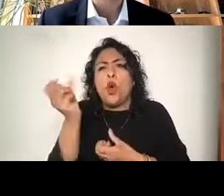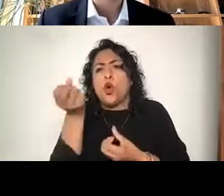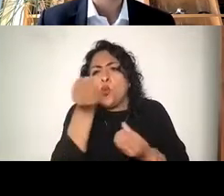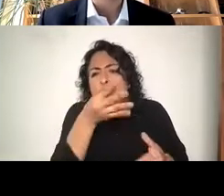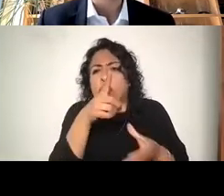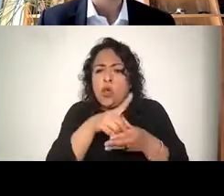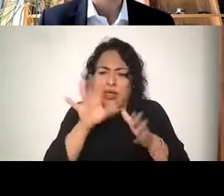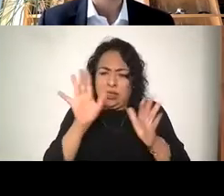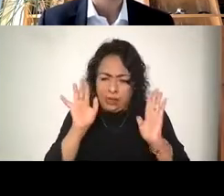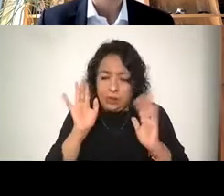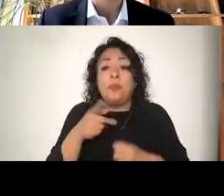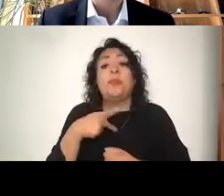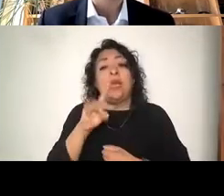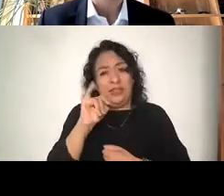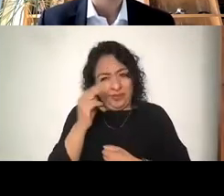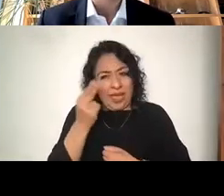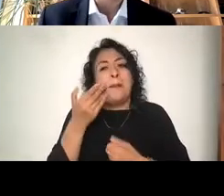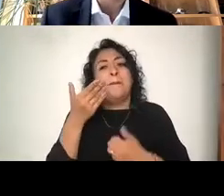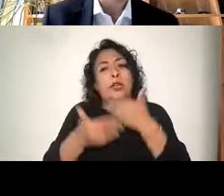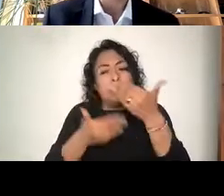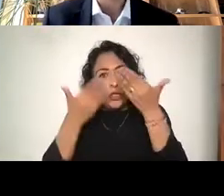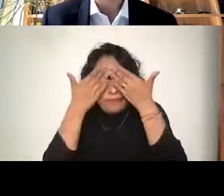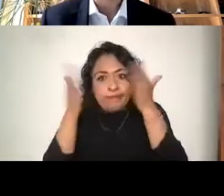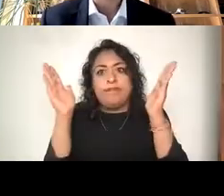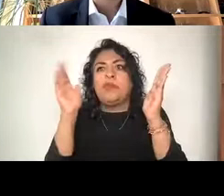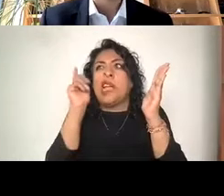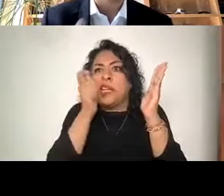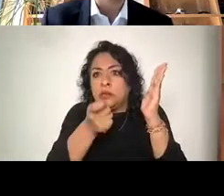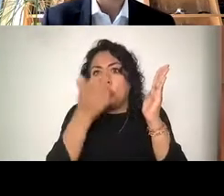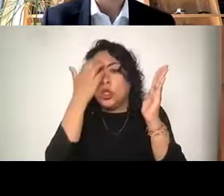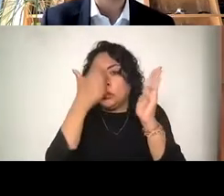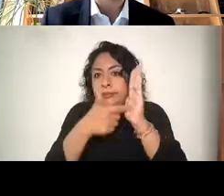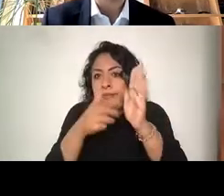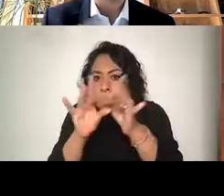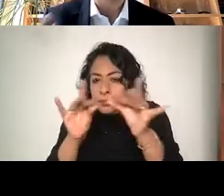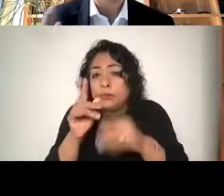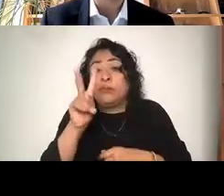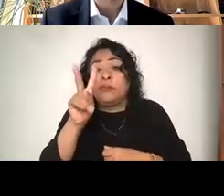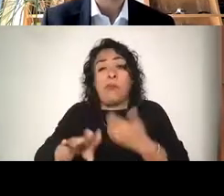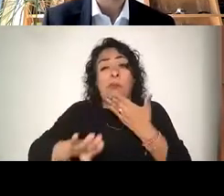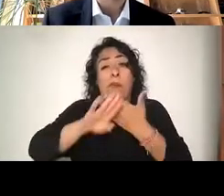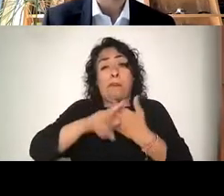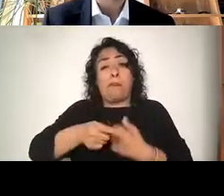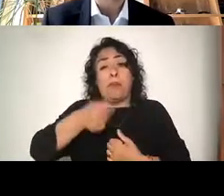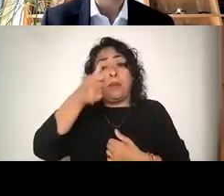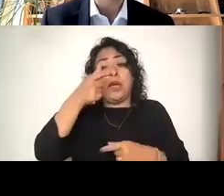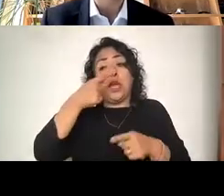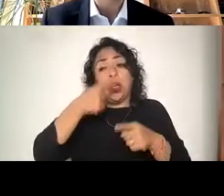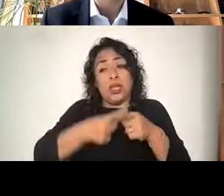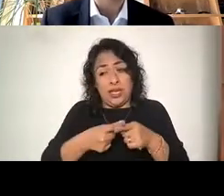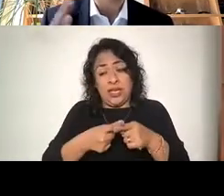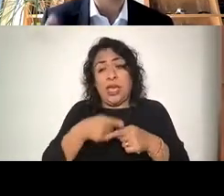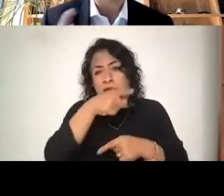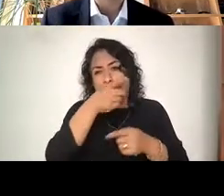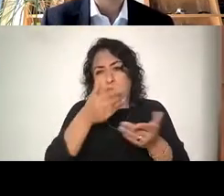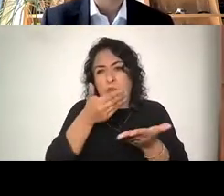proceso de sensibilización. En realidad, el primer afectado, digamos, con esta